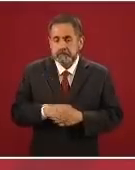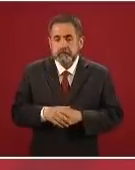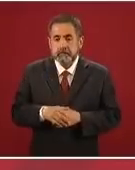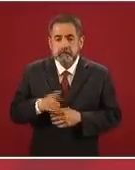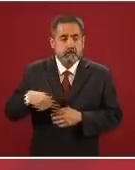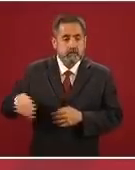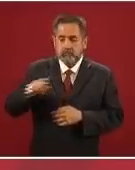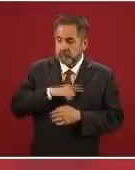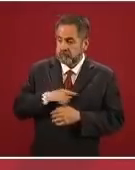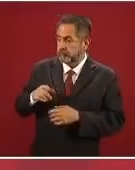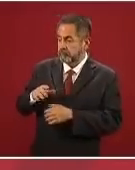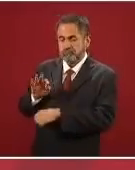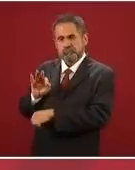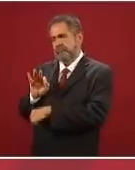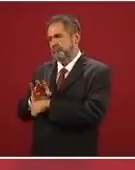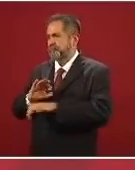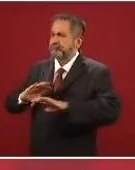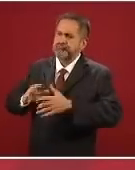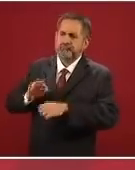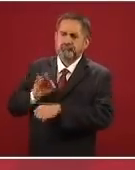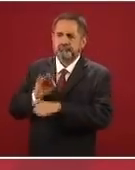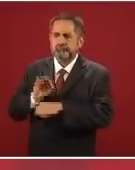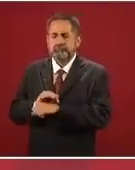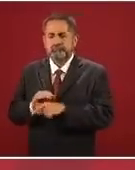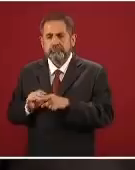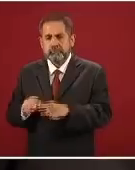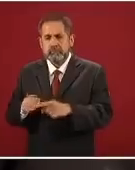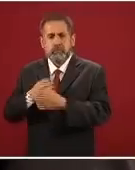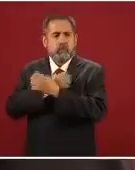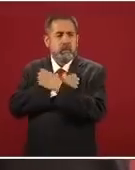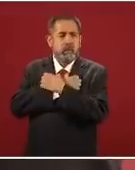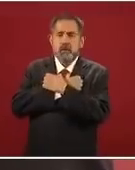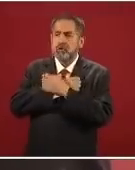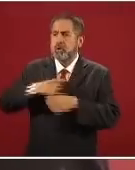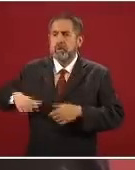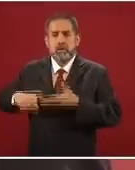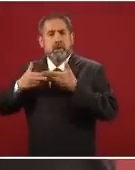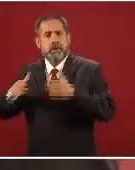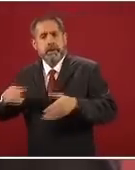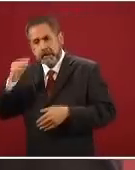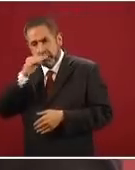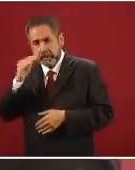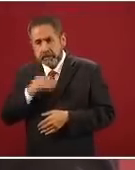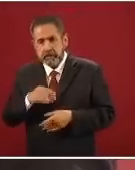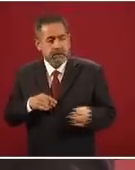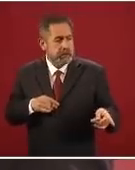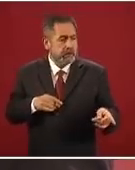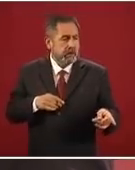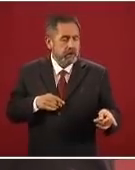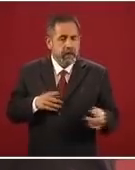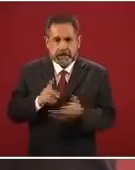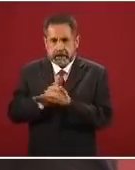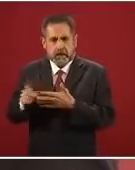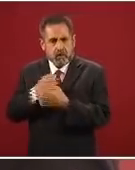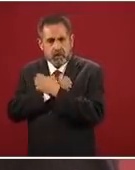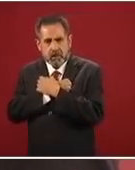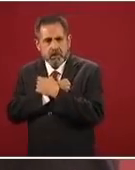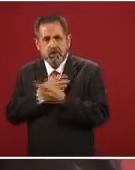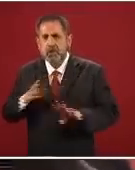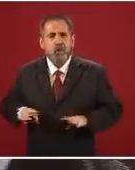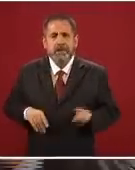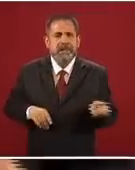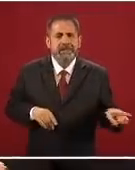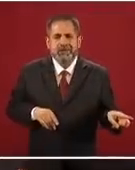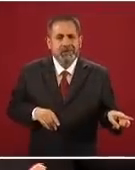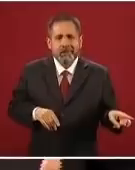quienes defendemos la educación pública, el derecho a la educación,